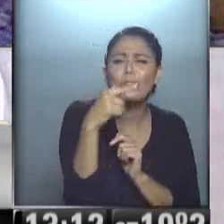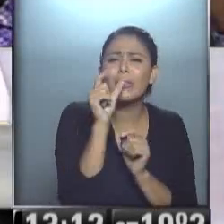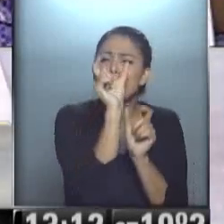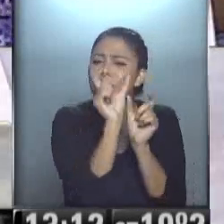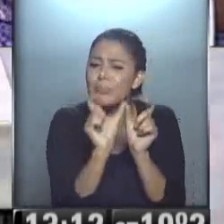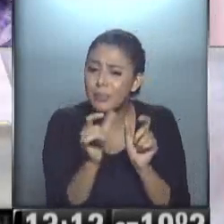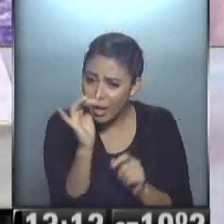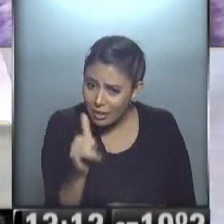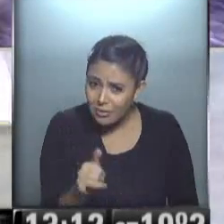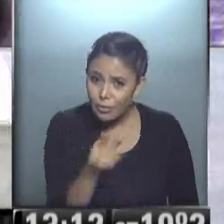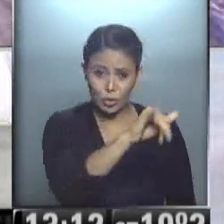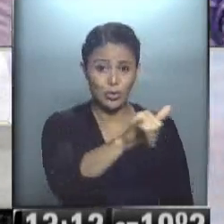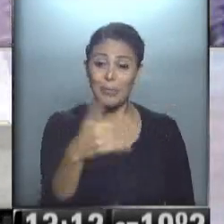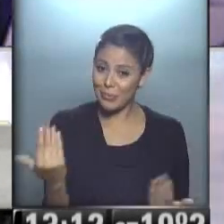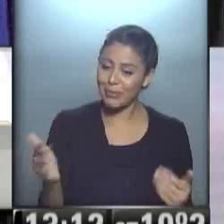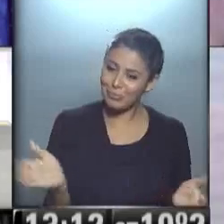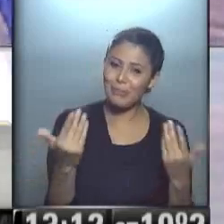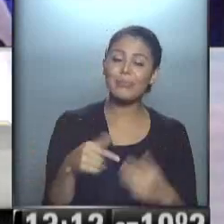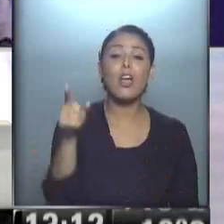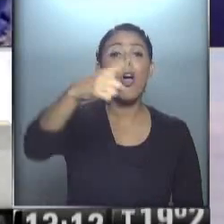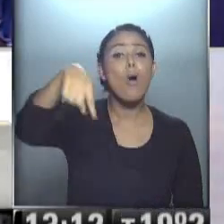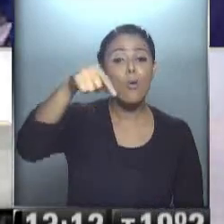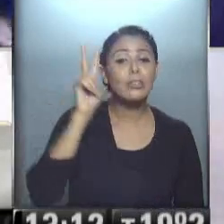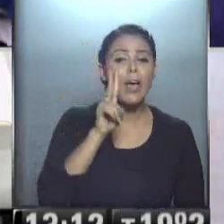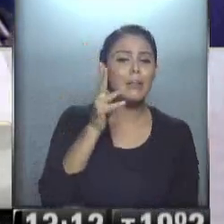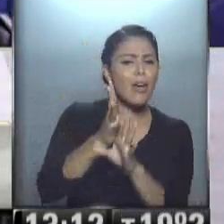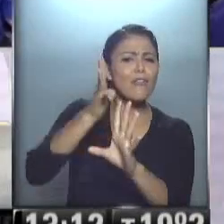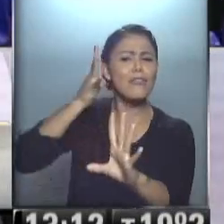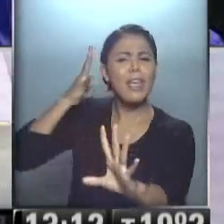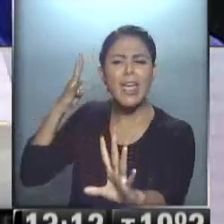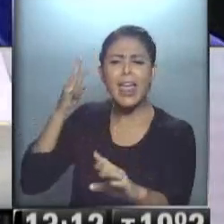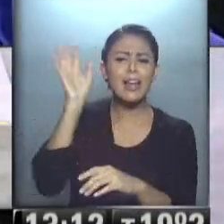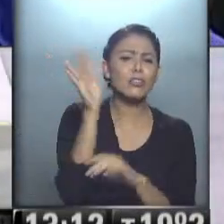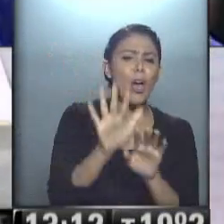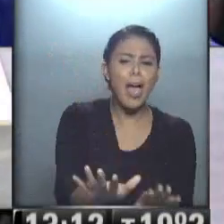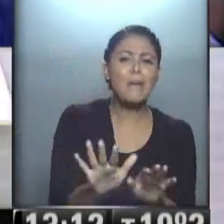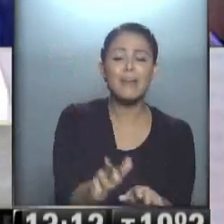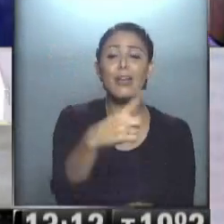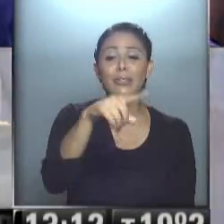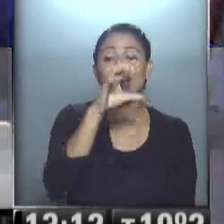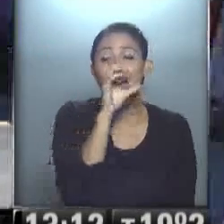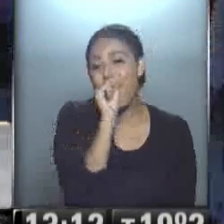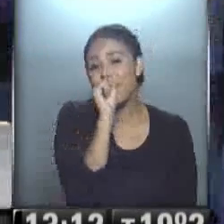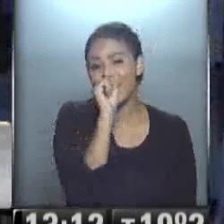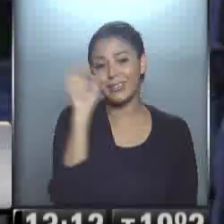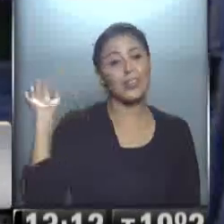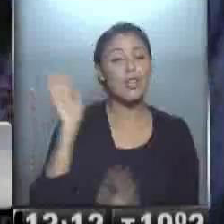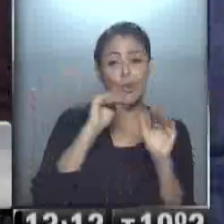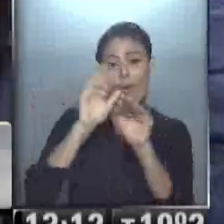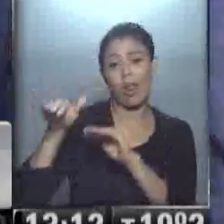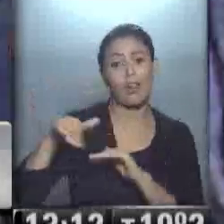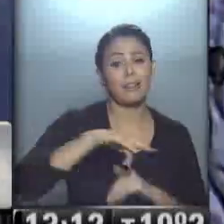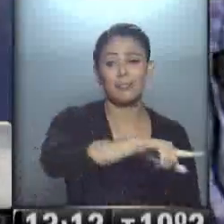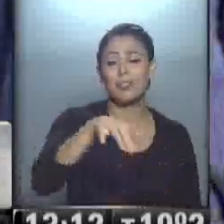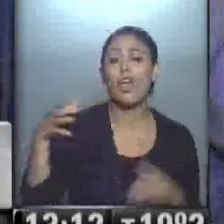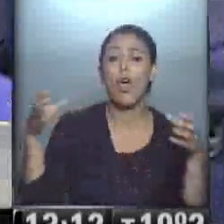menos? Sí. Vale, bueno, vamos. Mientras ustedes ven la fila, ven la espera y aguardan, como todos ellos, que el